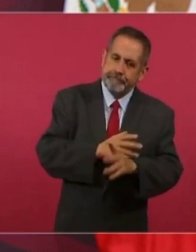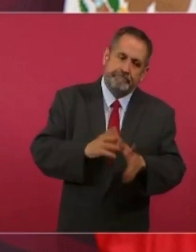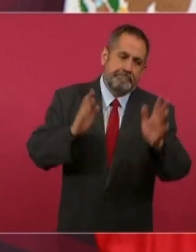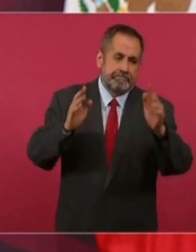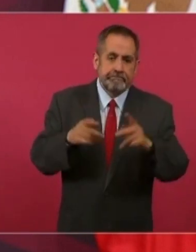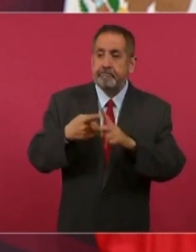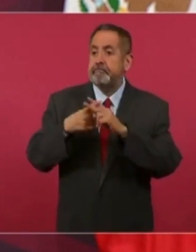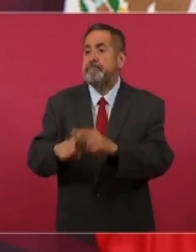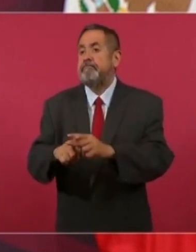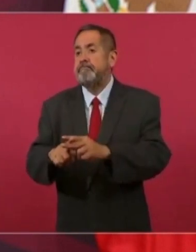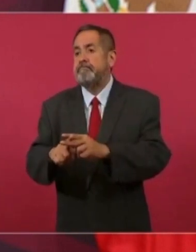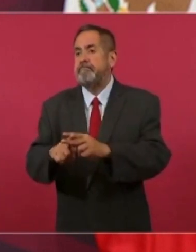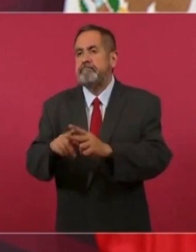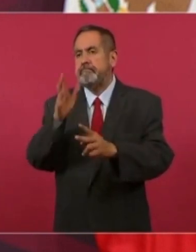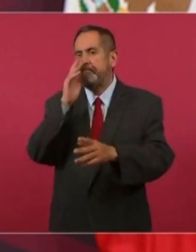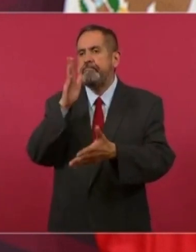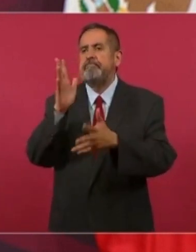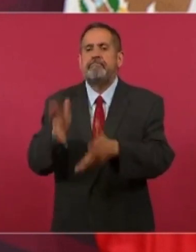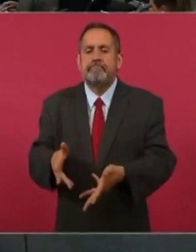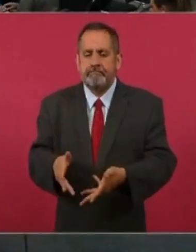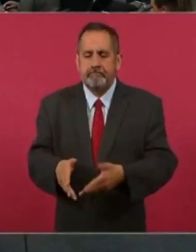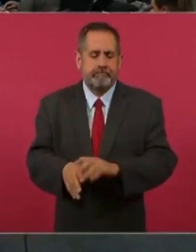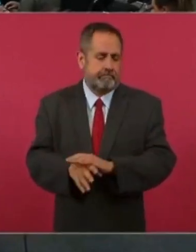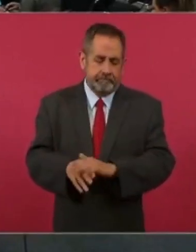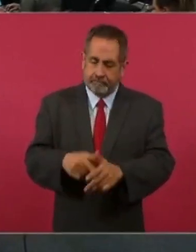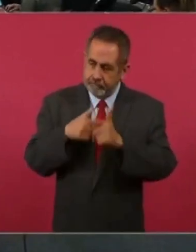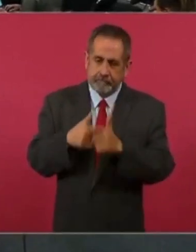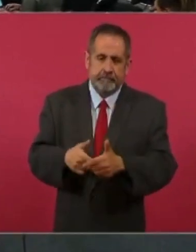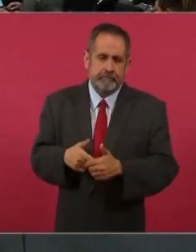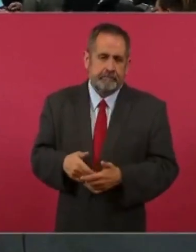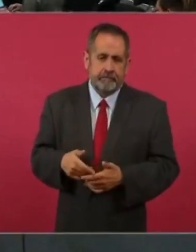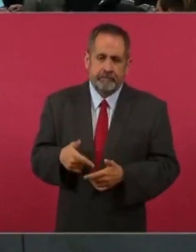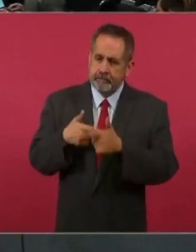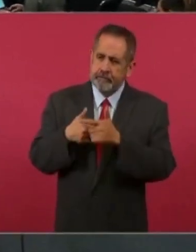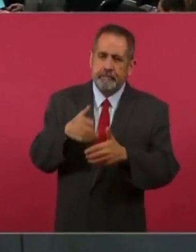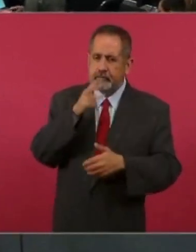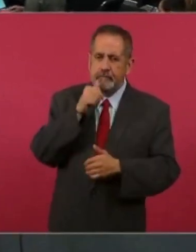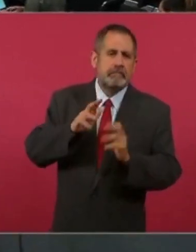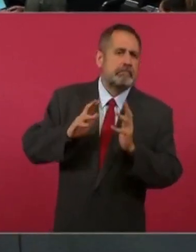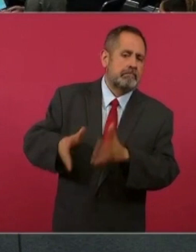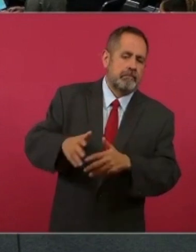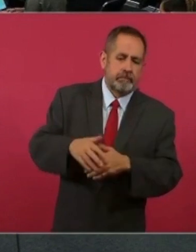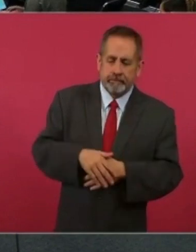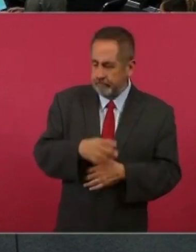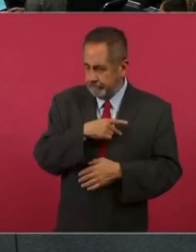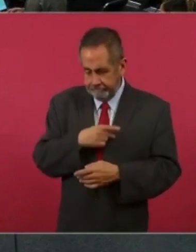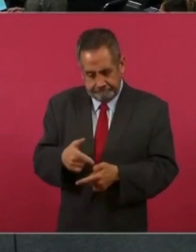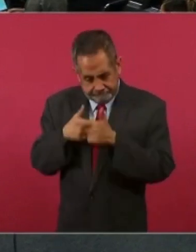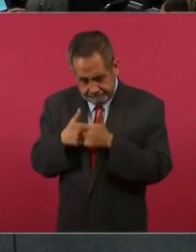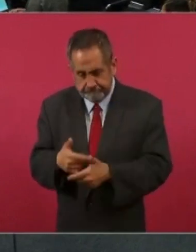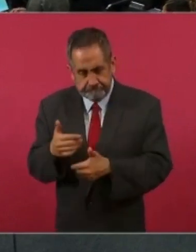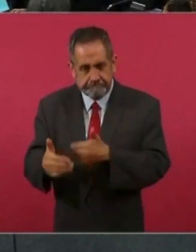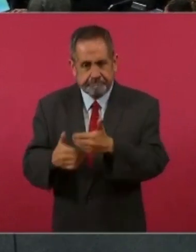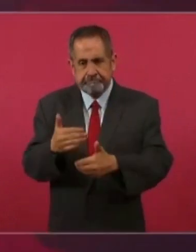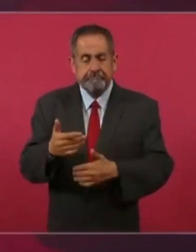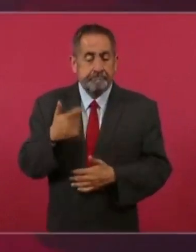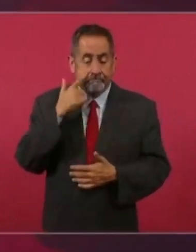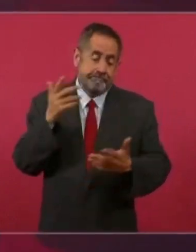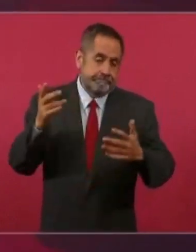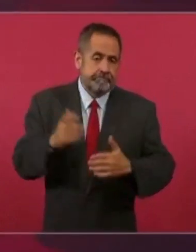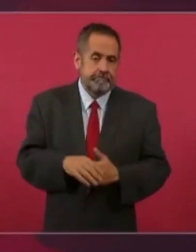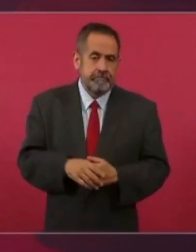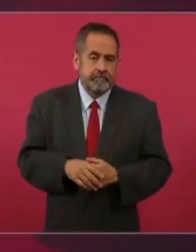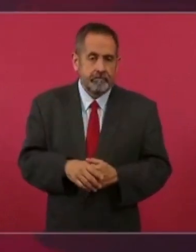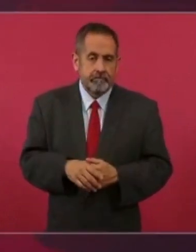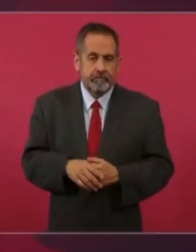vez que estaba en proceso de construcción, ni modo de dejarla tirada. Entonces,